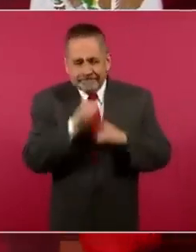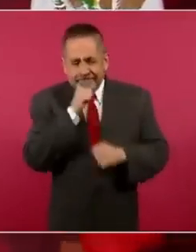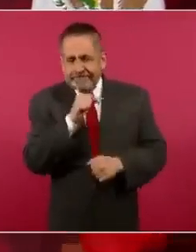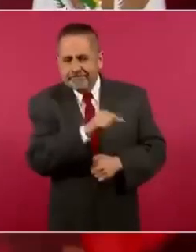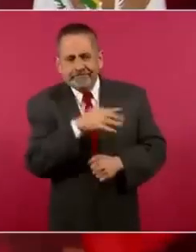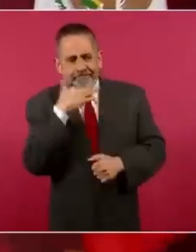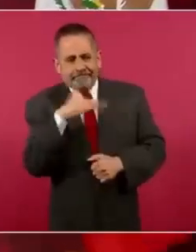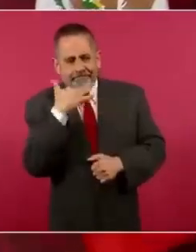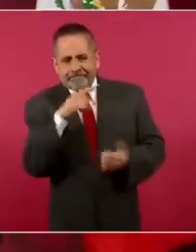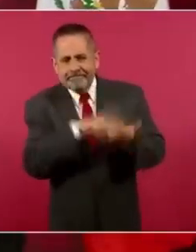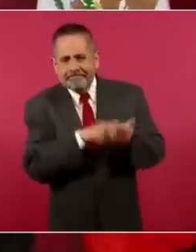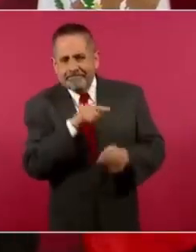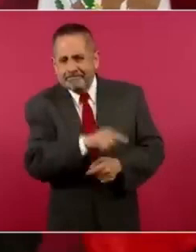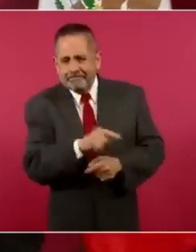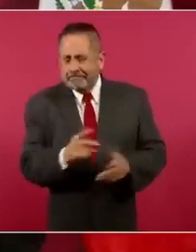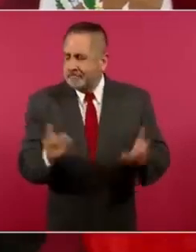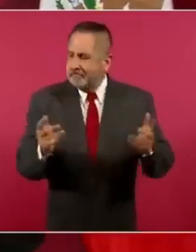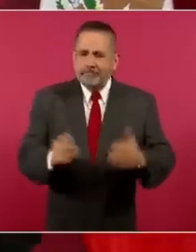la corrupción, el moche.